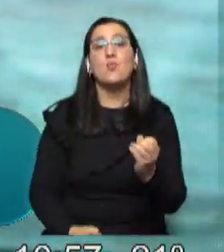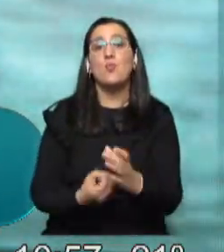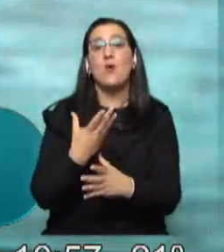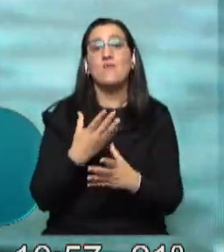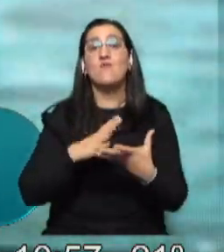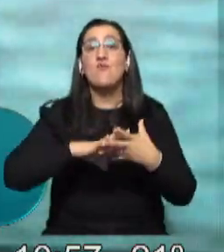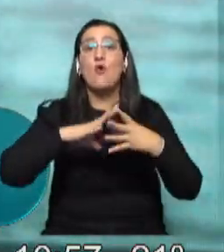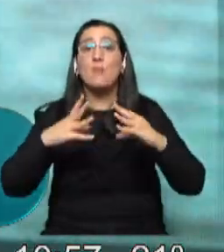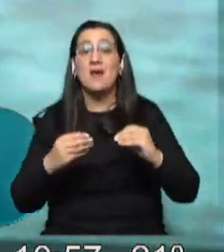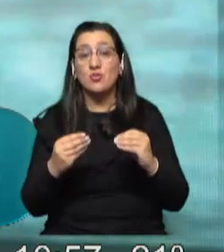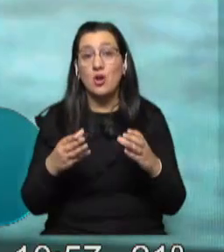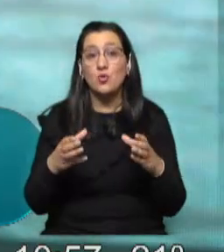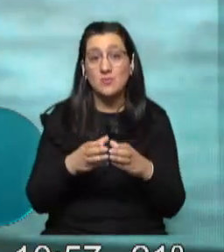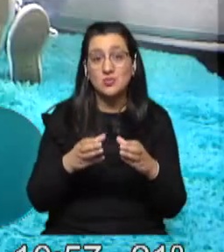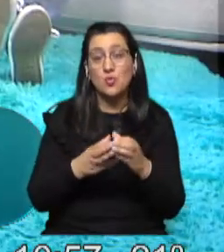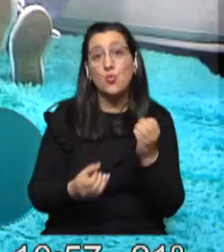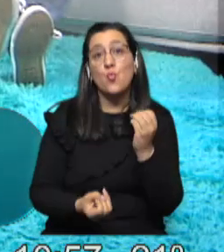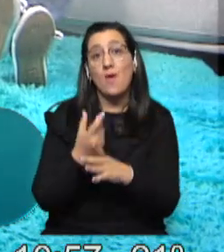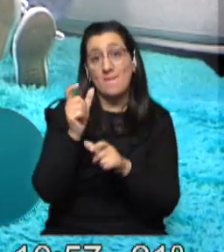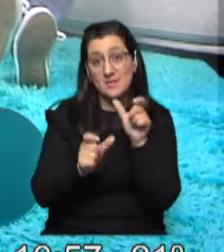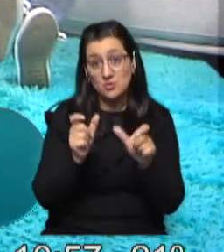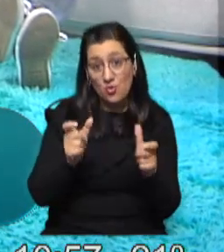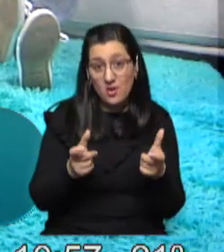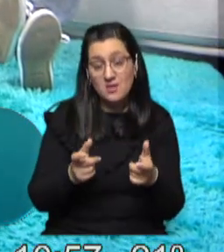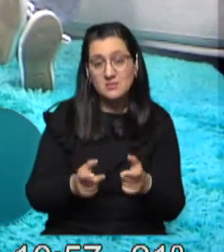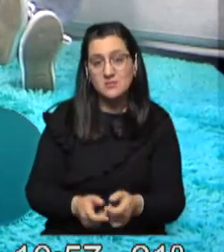de un nuevo formato en la agrupación, con nuevos integrantes